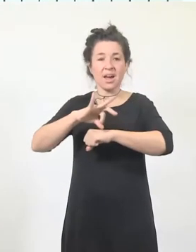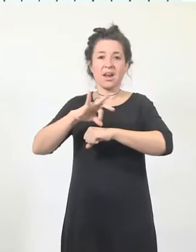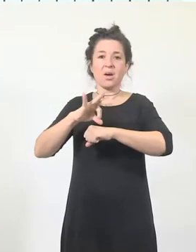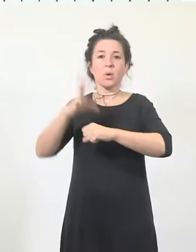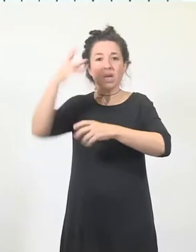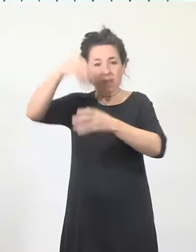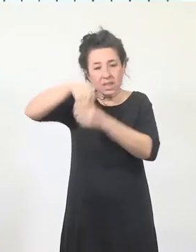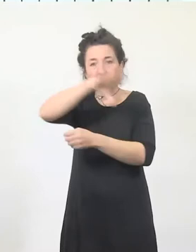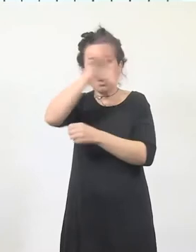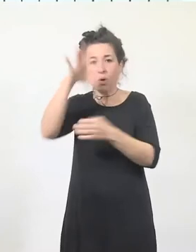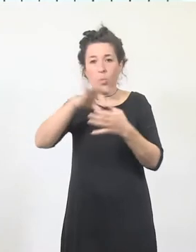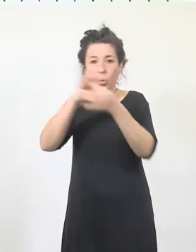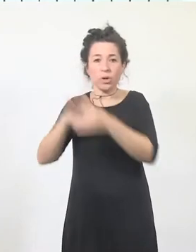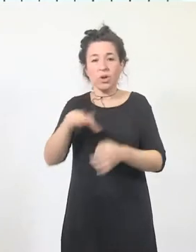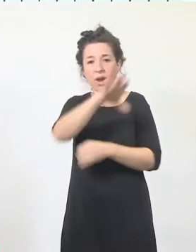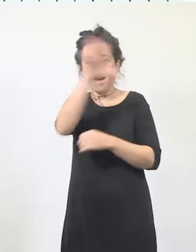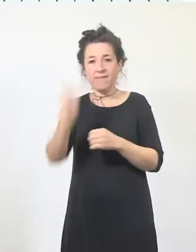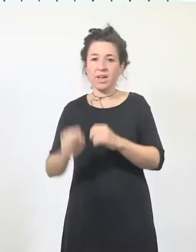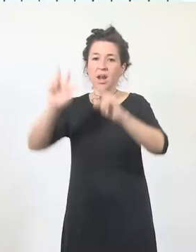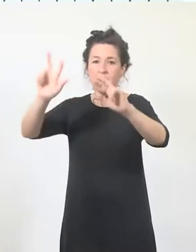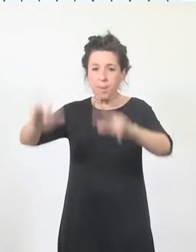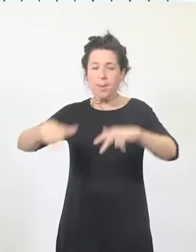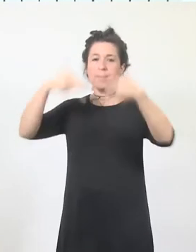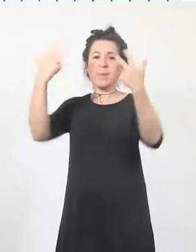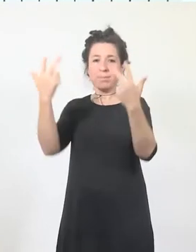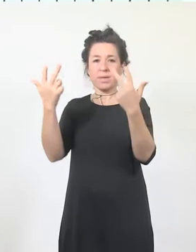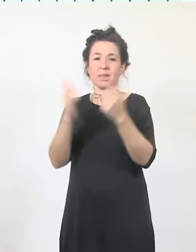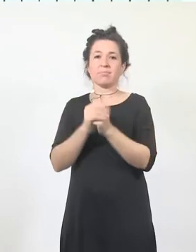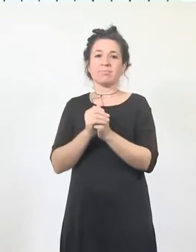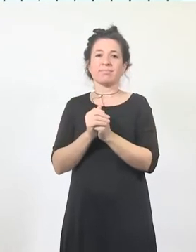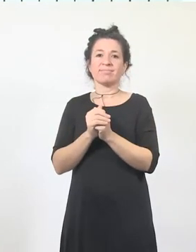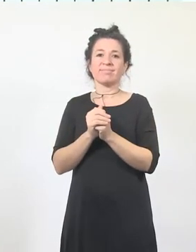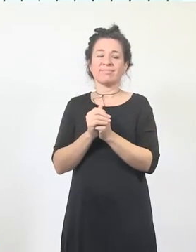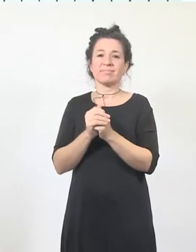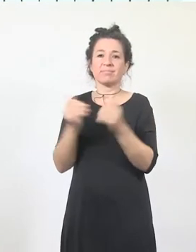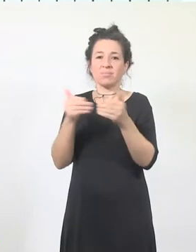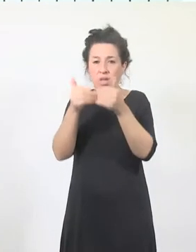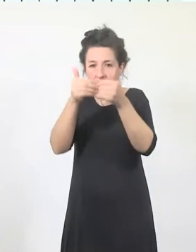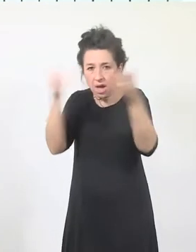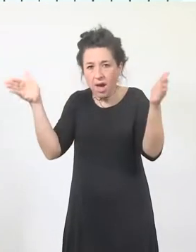Unión Africana, nos está permitiendo y nos está abriendo